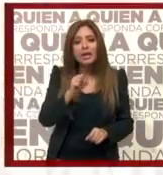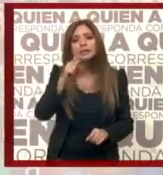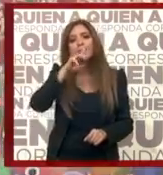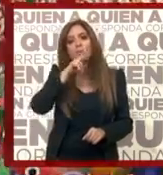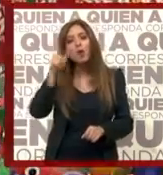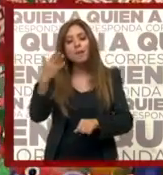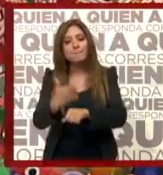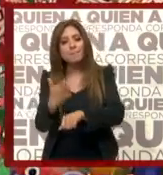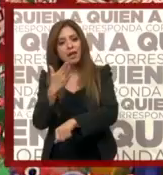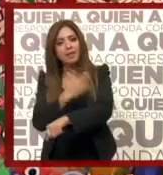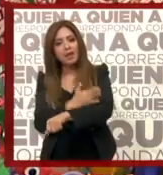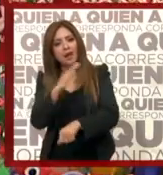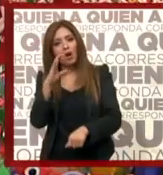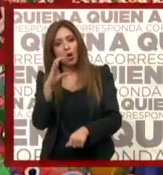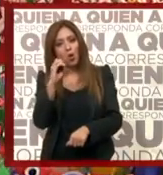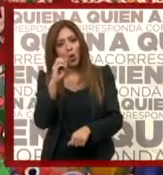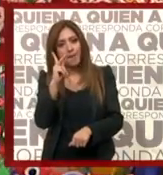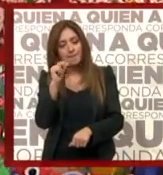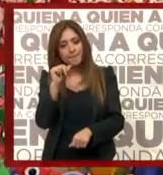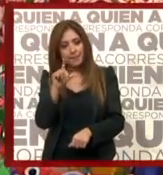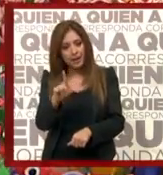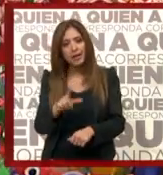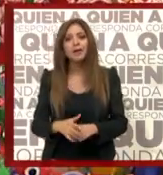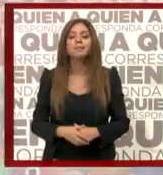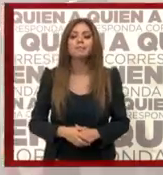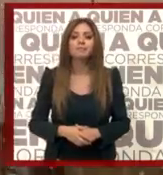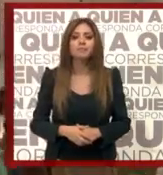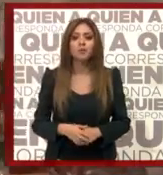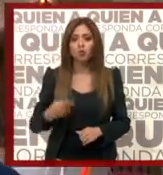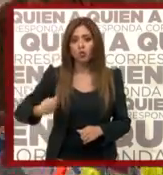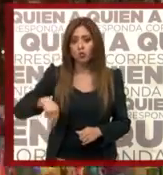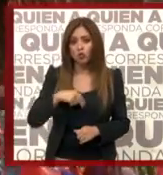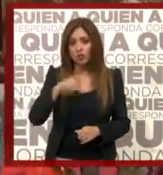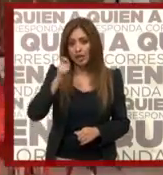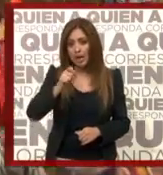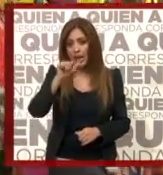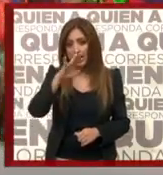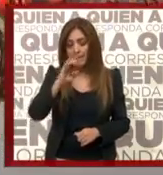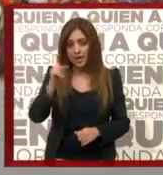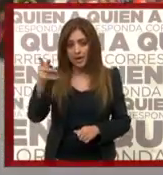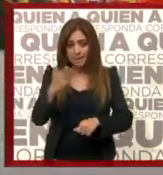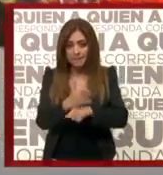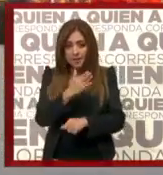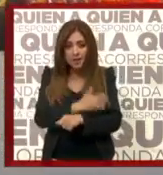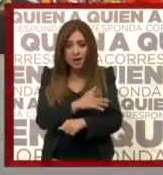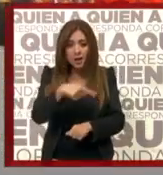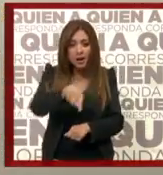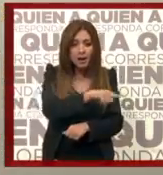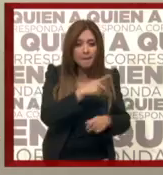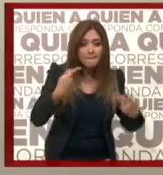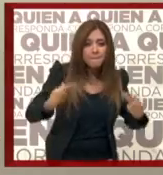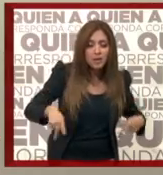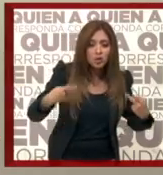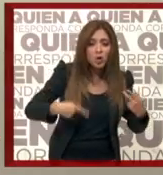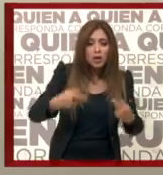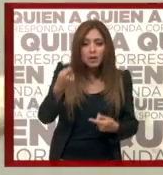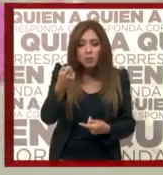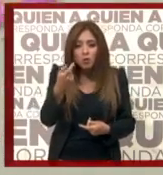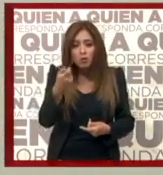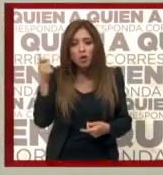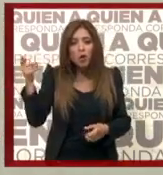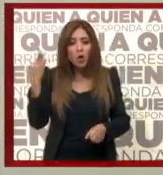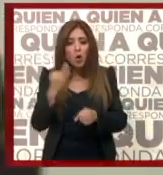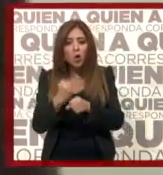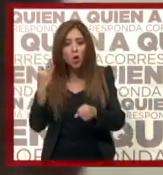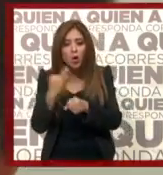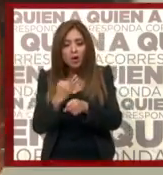copal. Nosotros aún hacemos lo que son los alebrijes de madera. Lo que poca gente conoce de estas piezas es que son significativas dependiendo de la